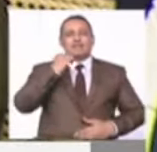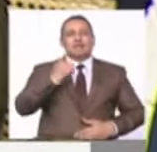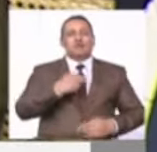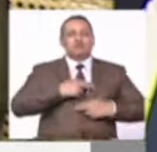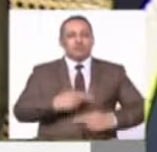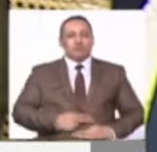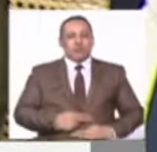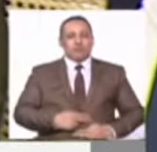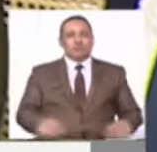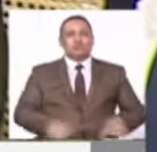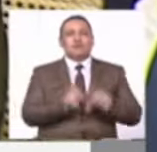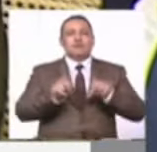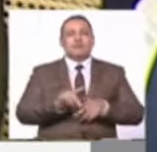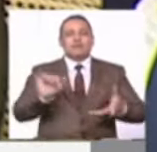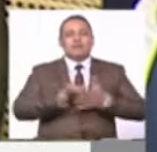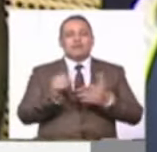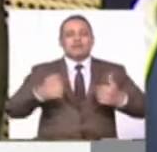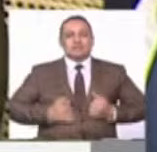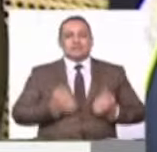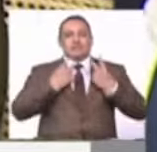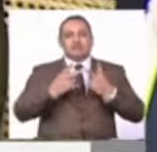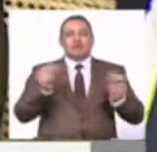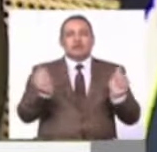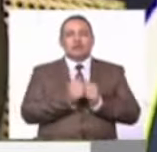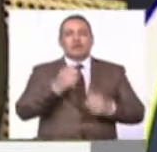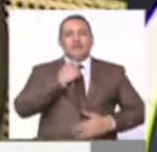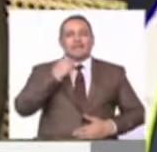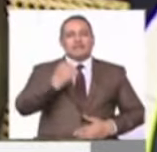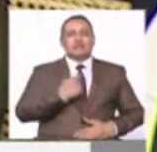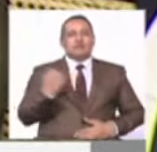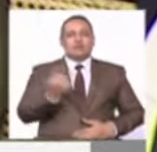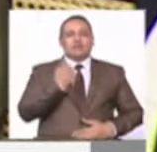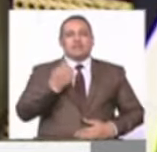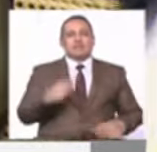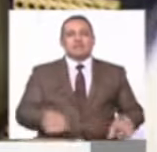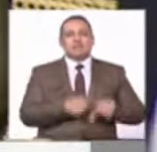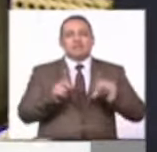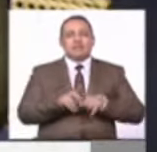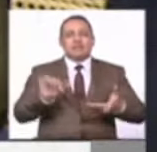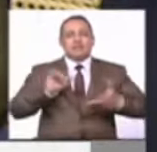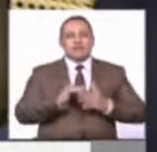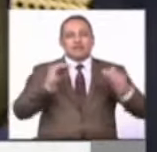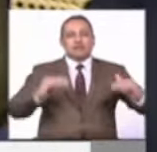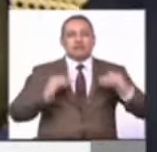Humanos que forman parte del derecho nacional y que son parámetros de